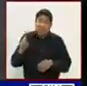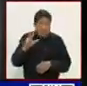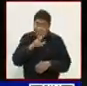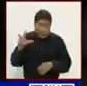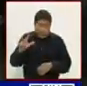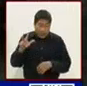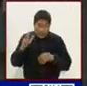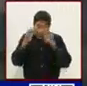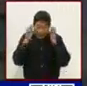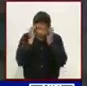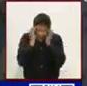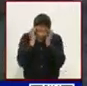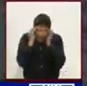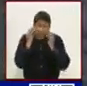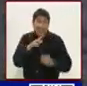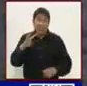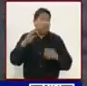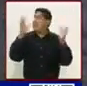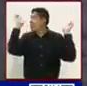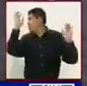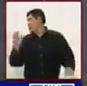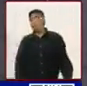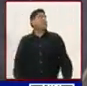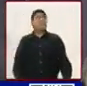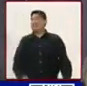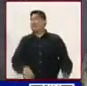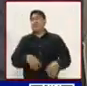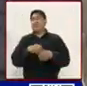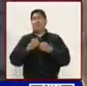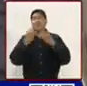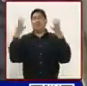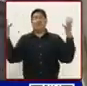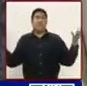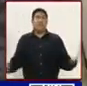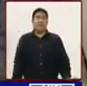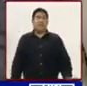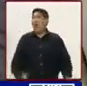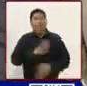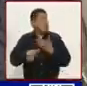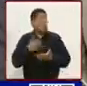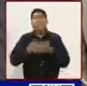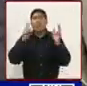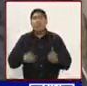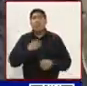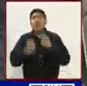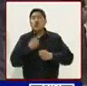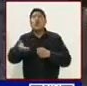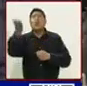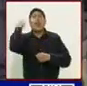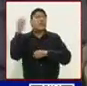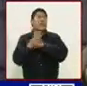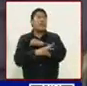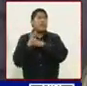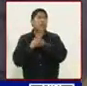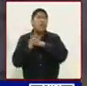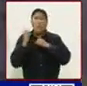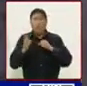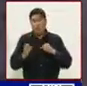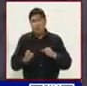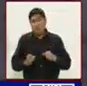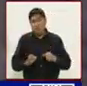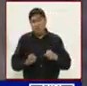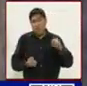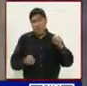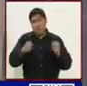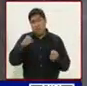32, 33, 34. Bueno, nos cansamos de contar. Todas estas personas están ingresando y son víctimas